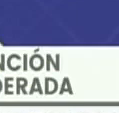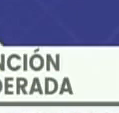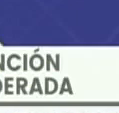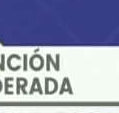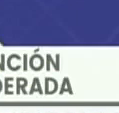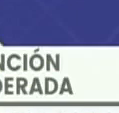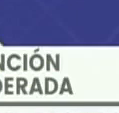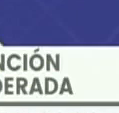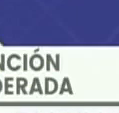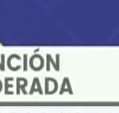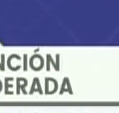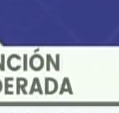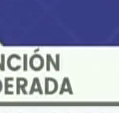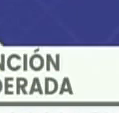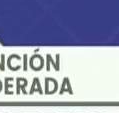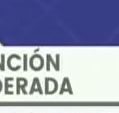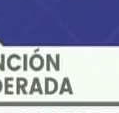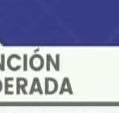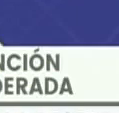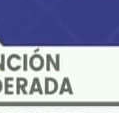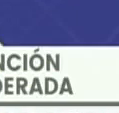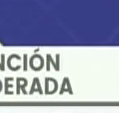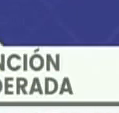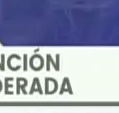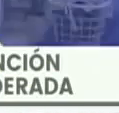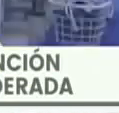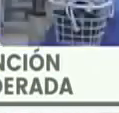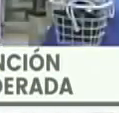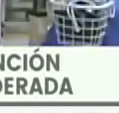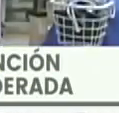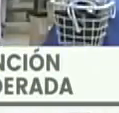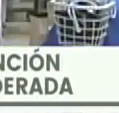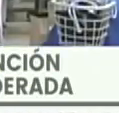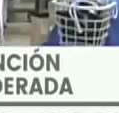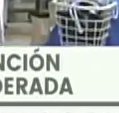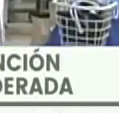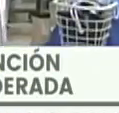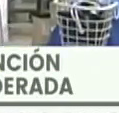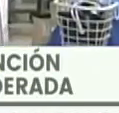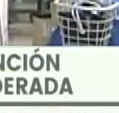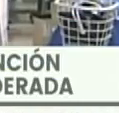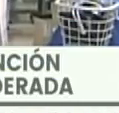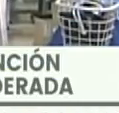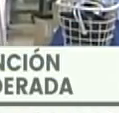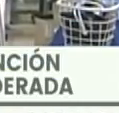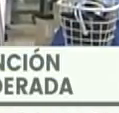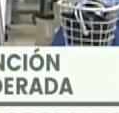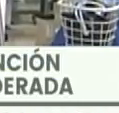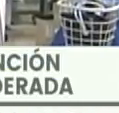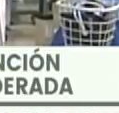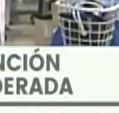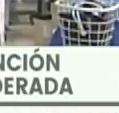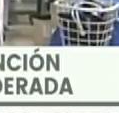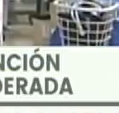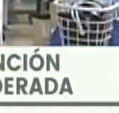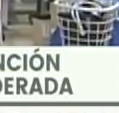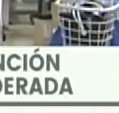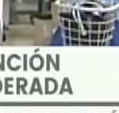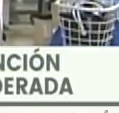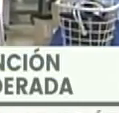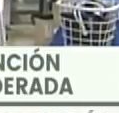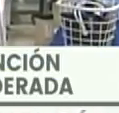embargo, con esta apertura nosotros creemos y estamos convencidos de ayudar al Sistema Único de Salud